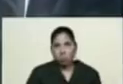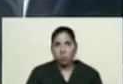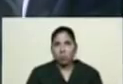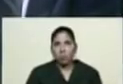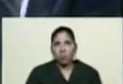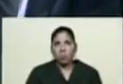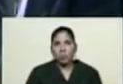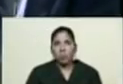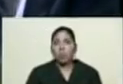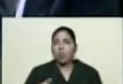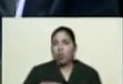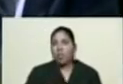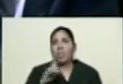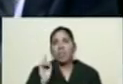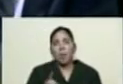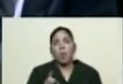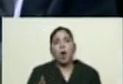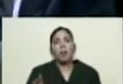nosotros tenemos que reconocer